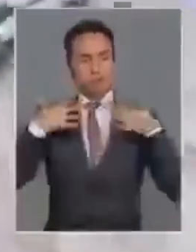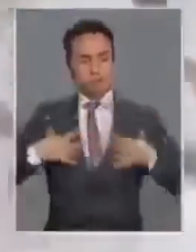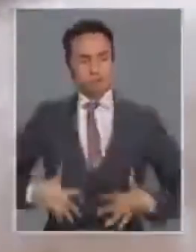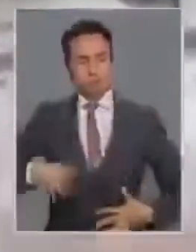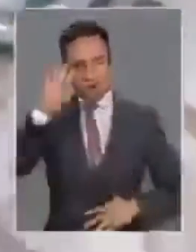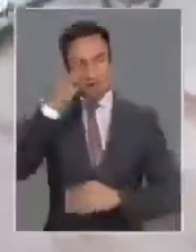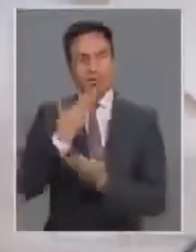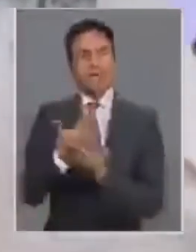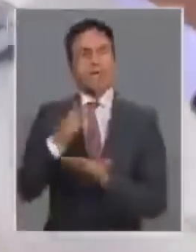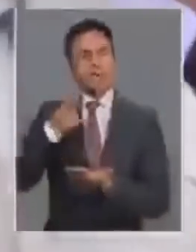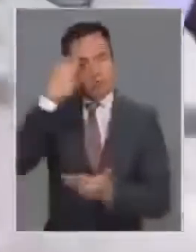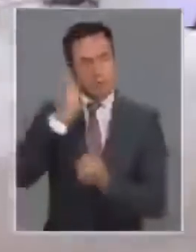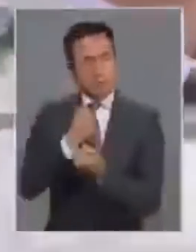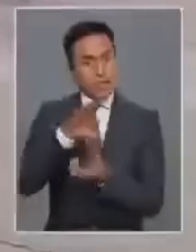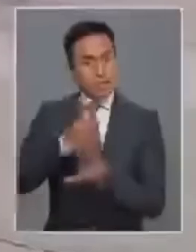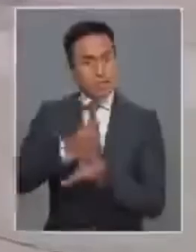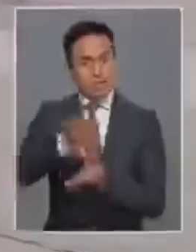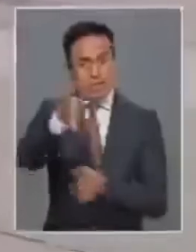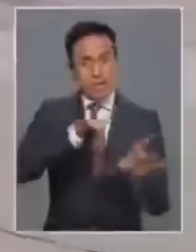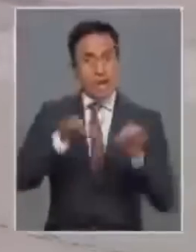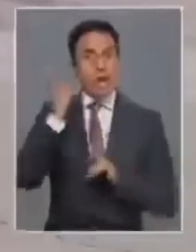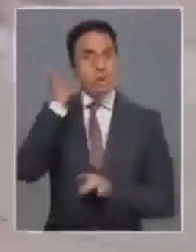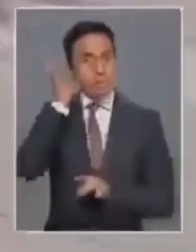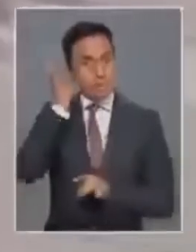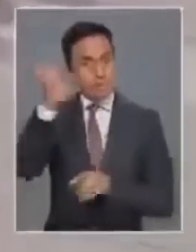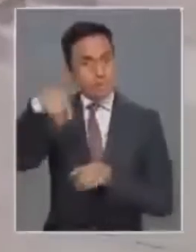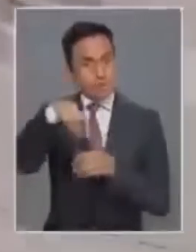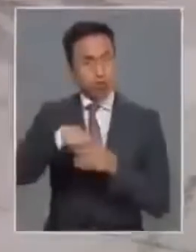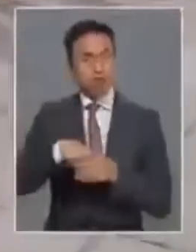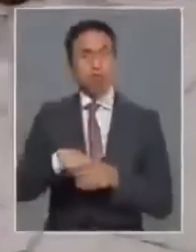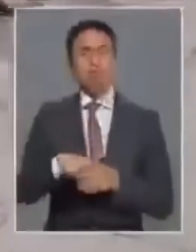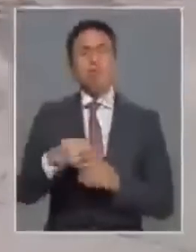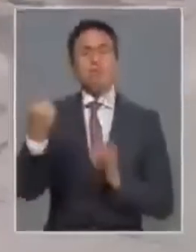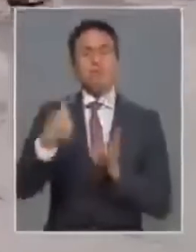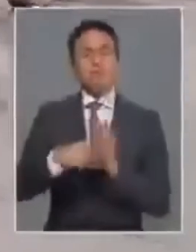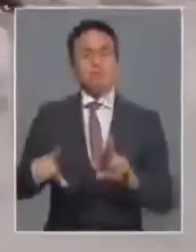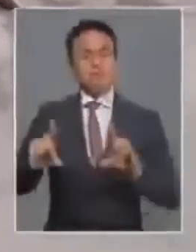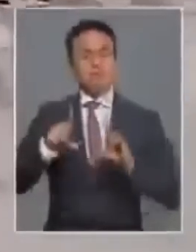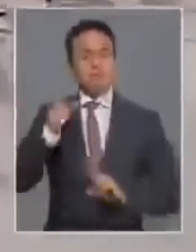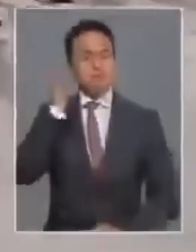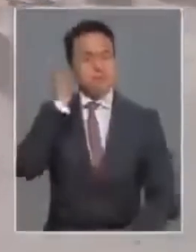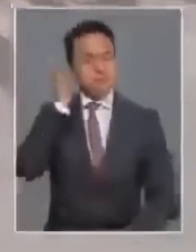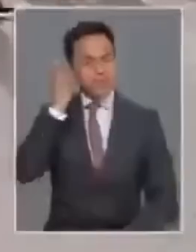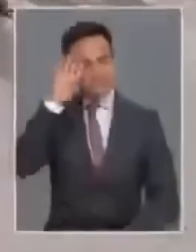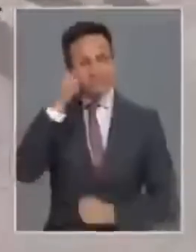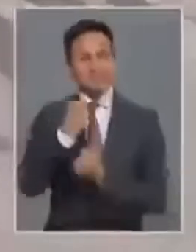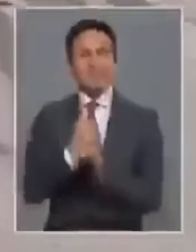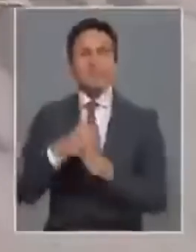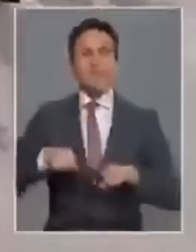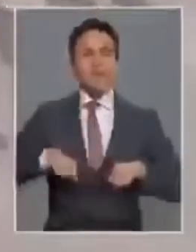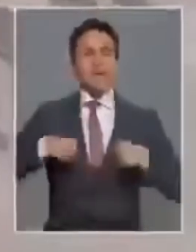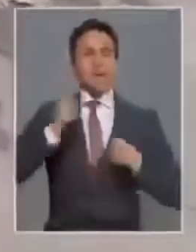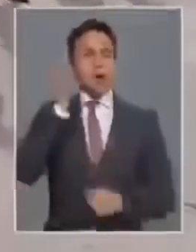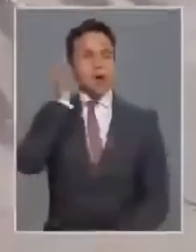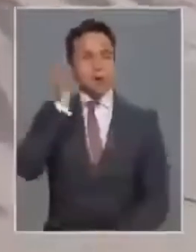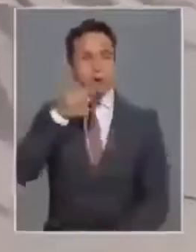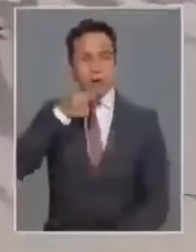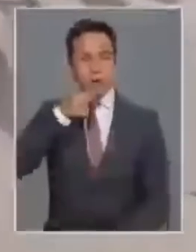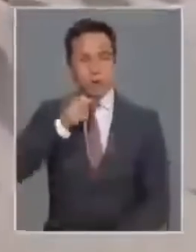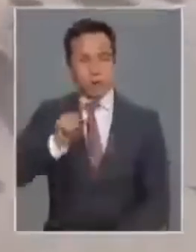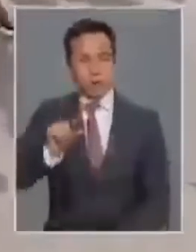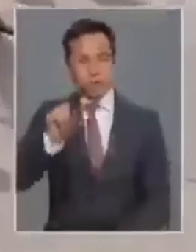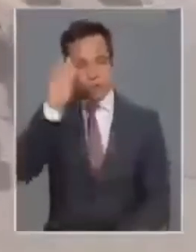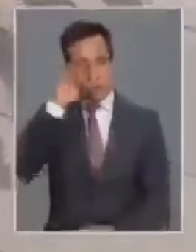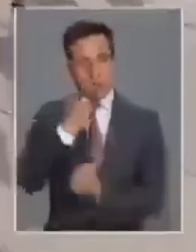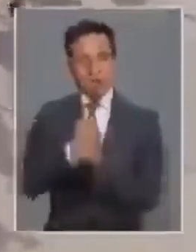debe ser obligación. En sumar a integrantes femeninas con cerca de 1,000 egresadas. Estas jóvenes de pronto se convertirán